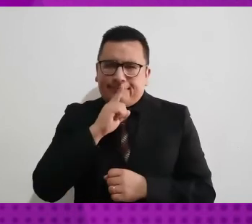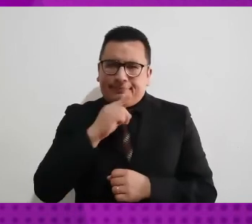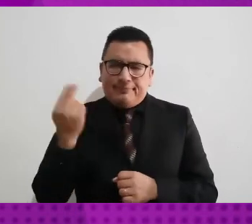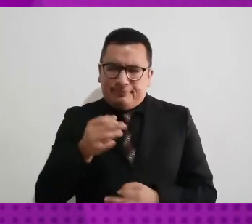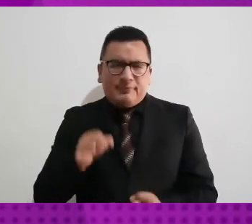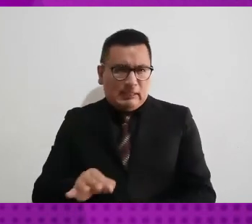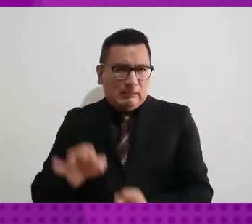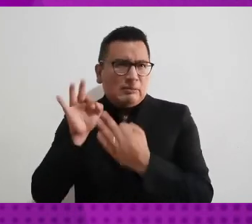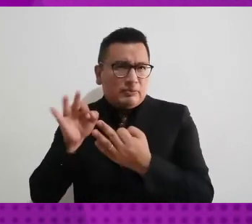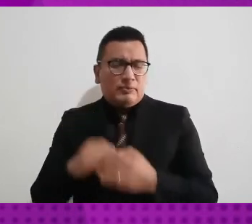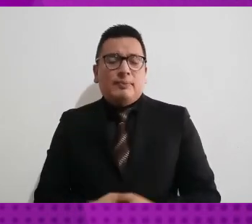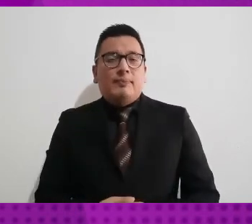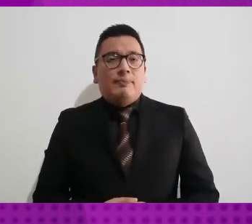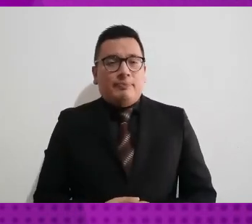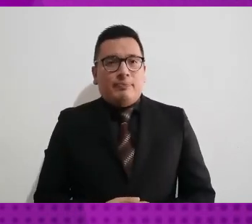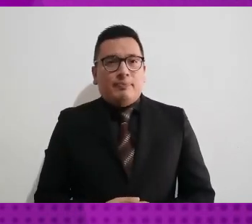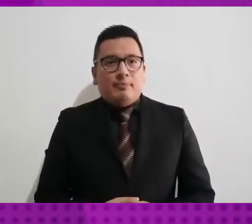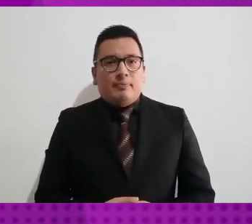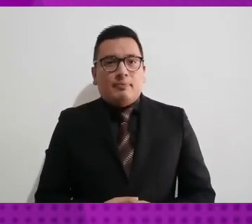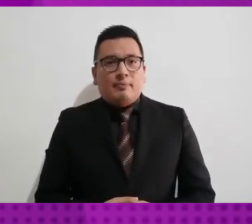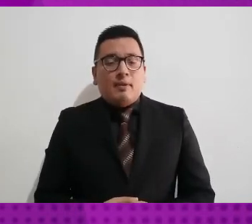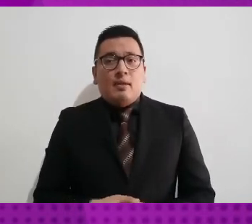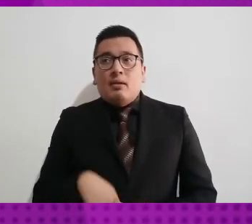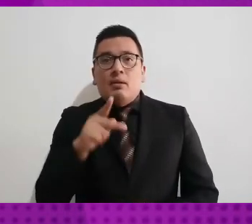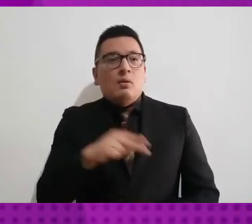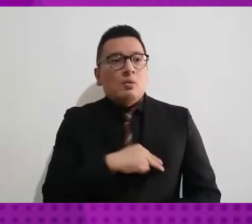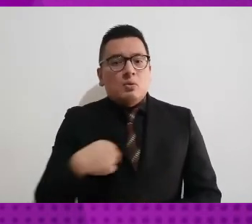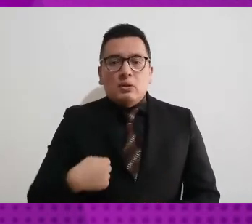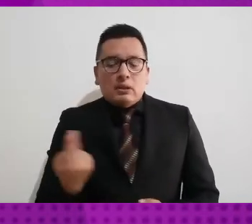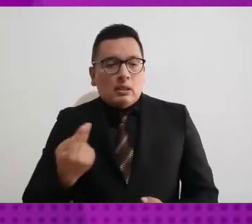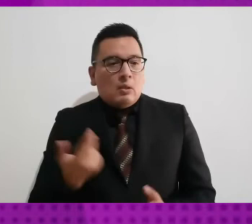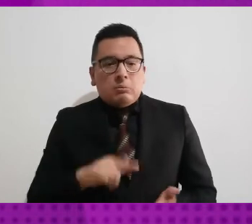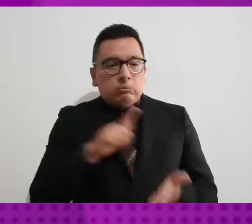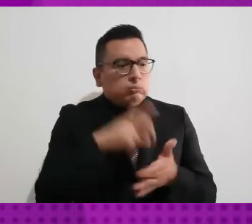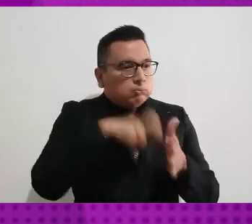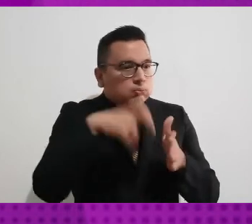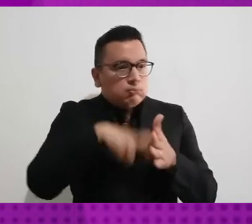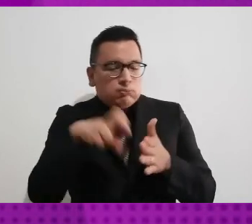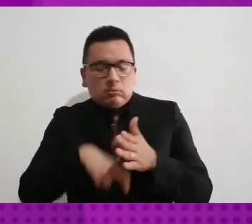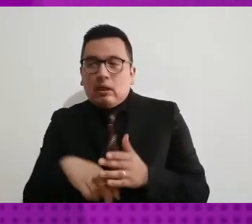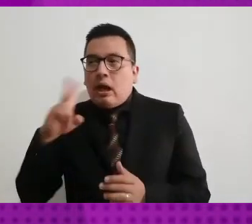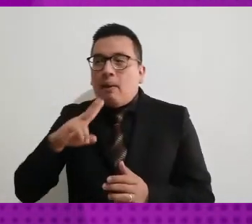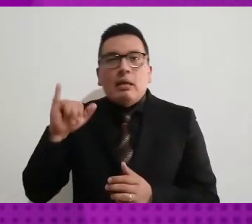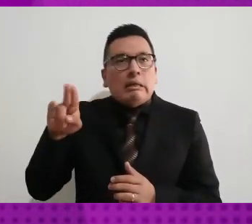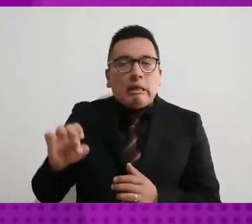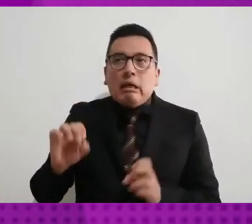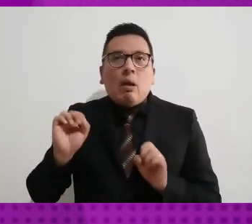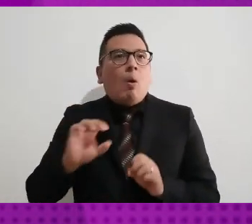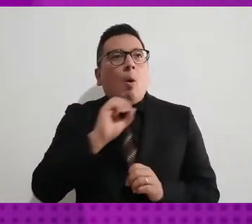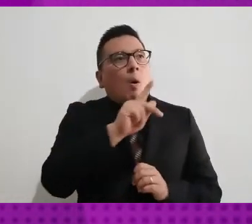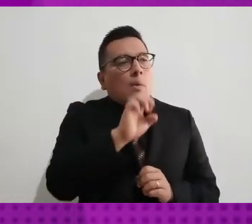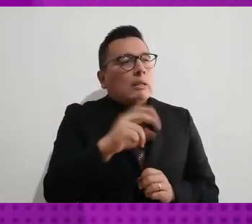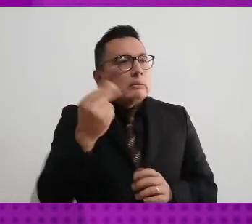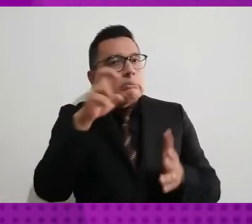pero la solución no está en seguirle haciendo reformas al INE o a los soples, ¿no? Es un tema del Estado mexicano,